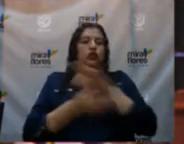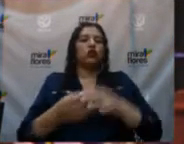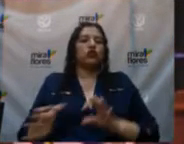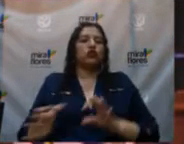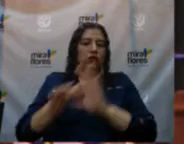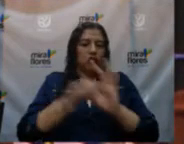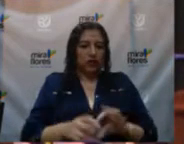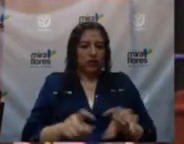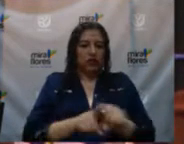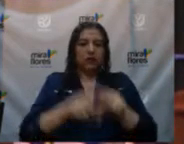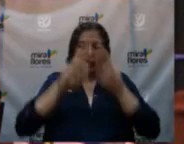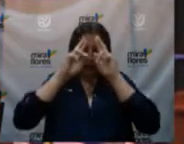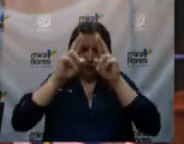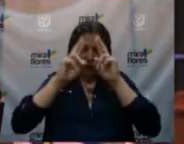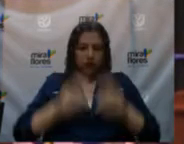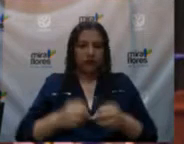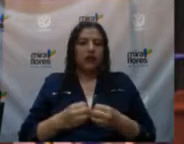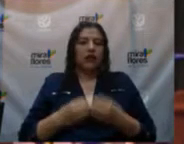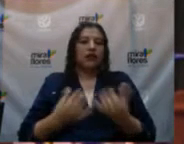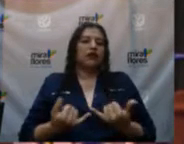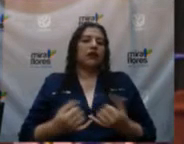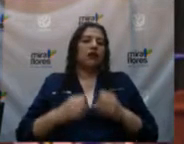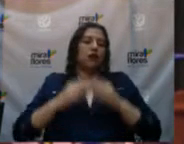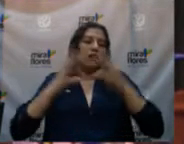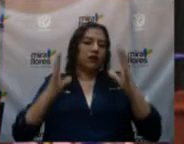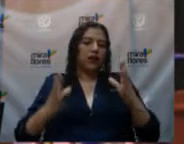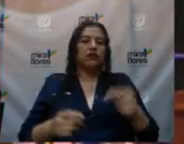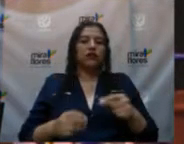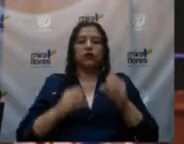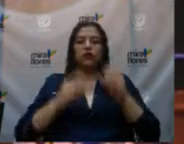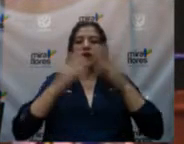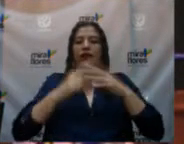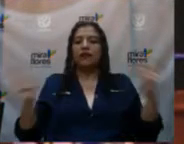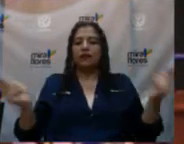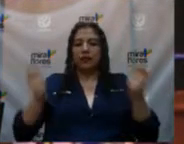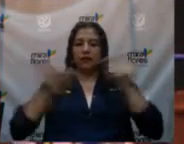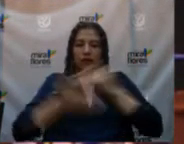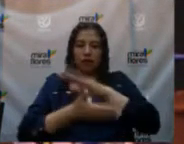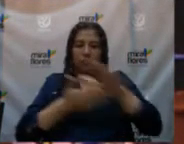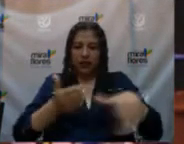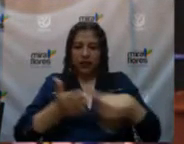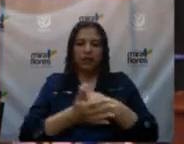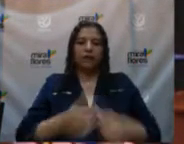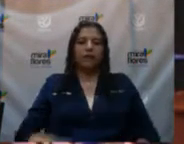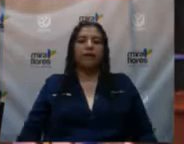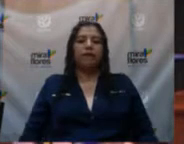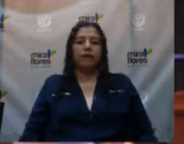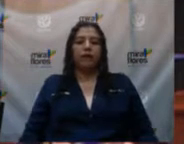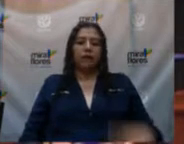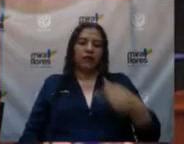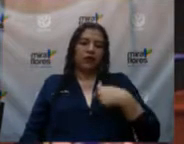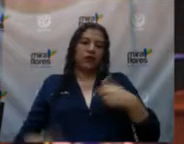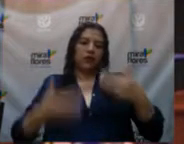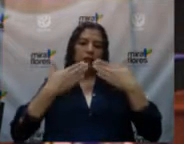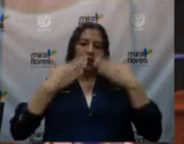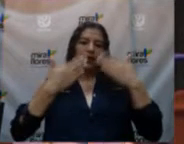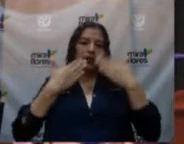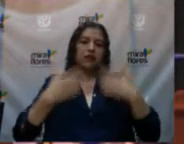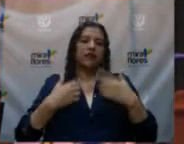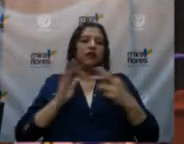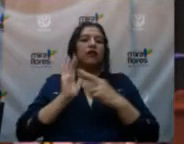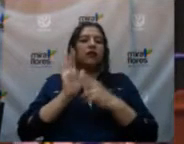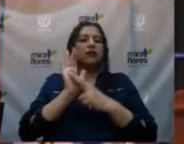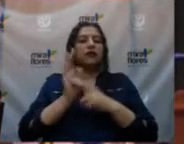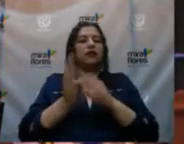y respetuosos. Así que el día de hoy creo que es un día de celebración para todos nosotros y yo estoy muy agradecido de representar a